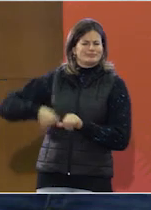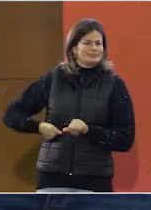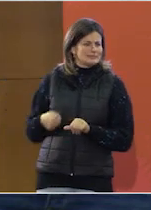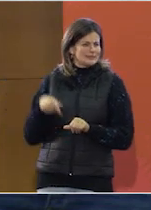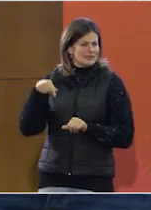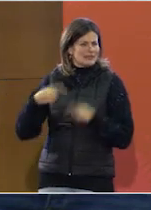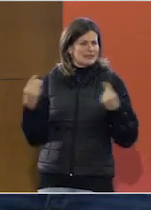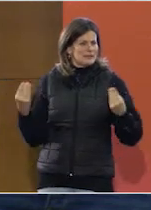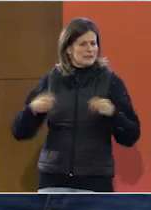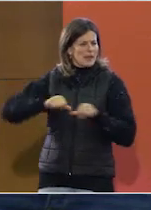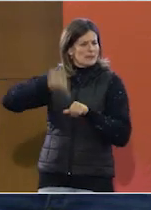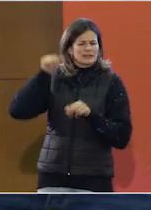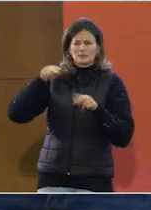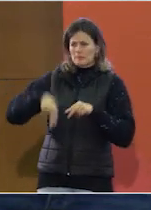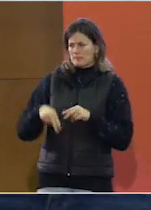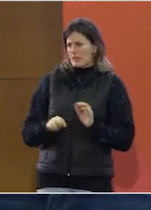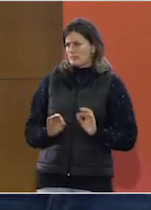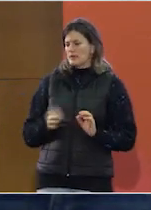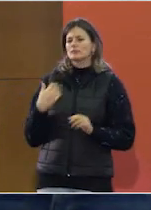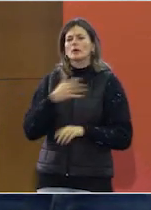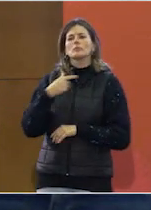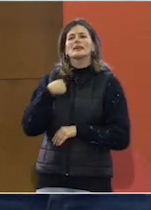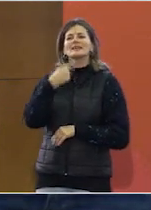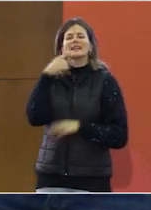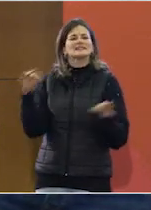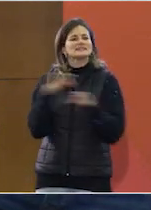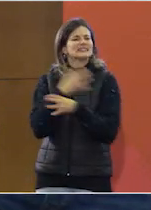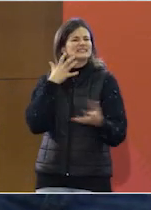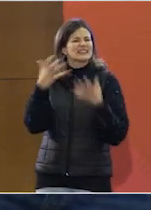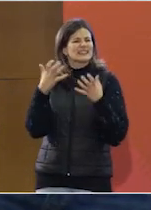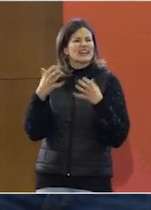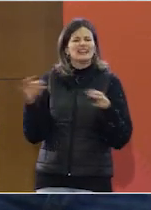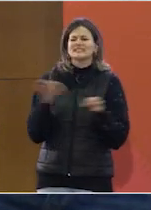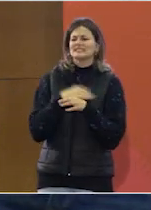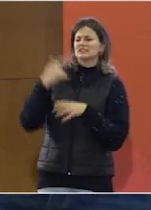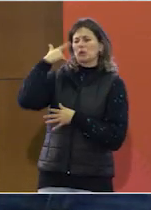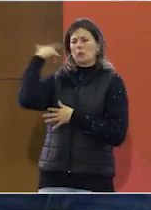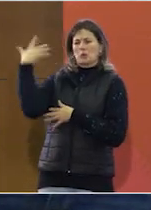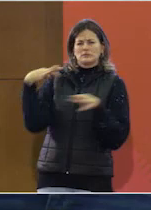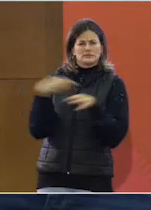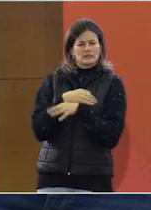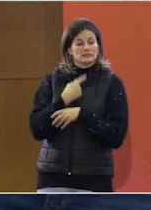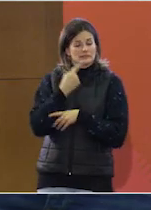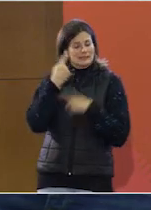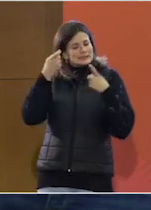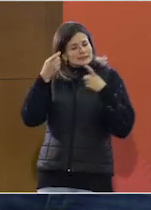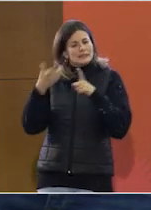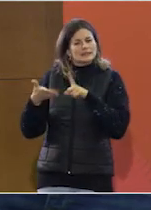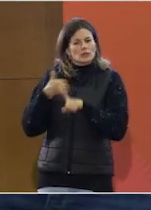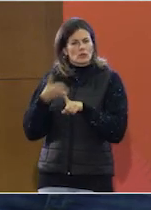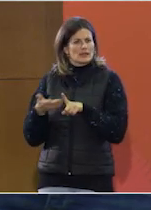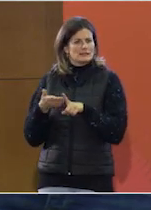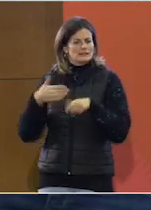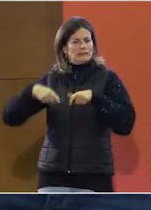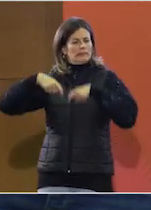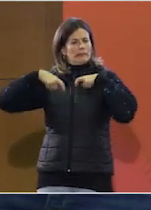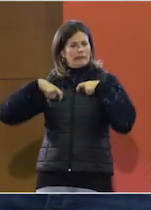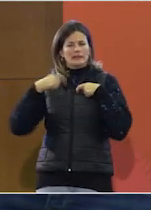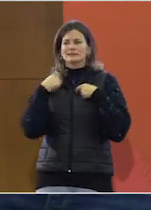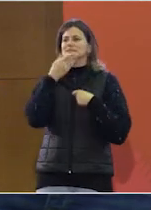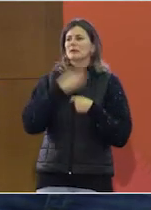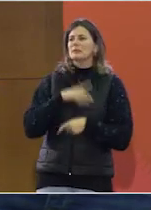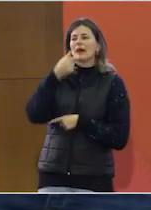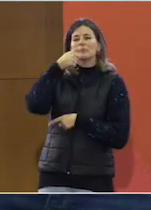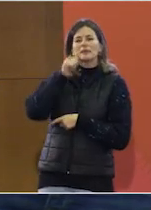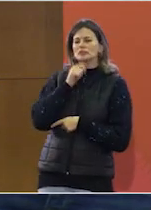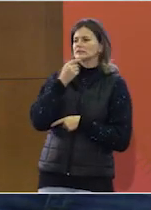Cataluña! Y nosotros les queremos decir, sin gritar, sin grandilocuencia, rectifiquen. Sonaba bien Pedro Sánchez en las